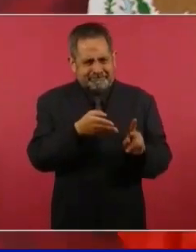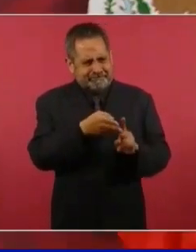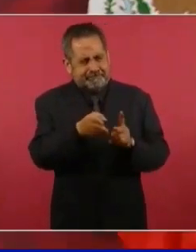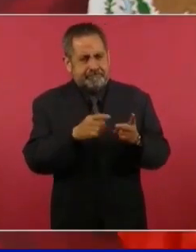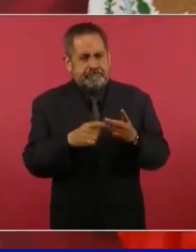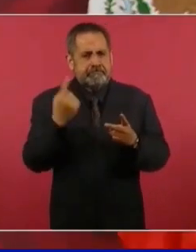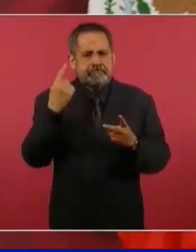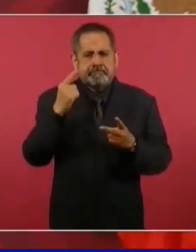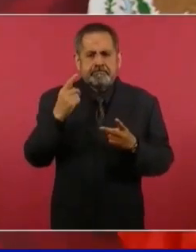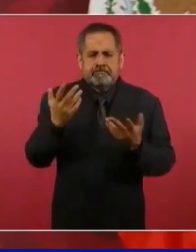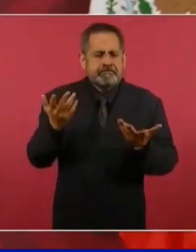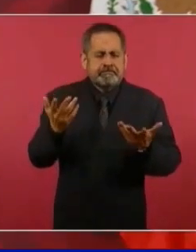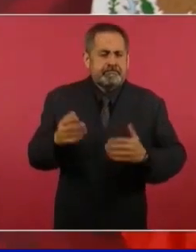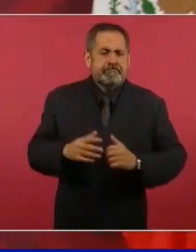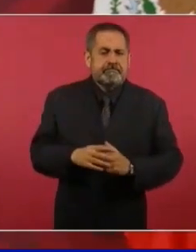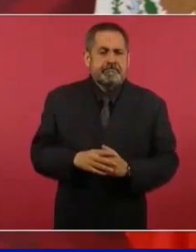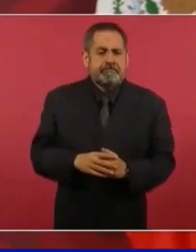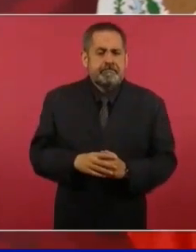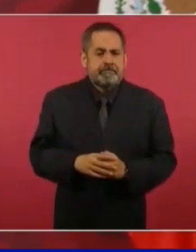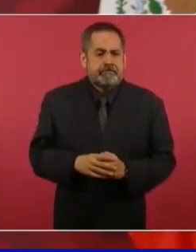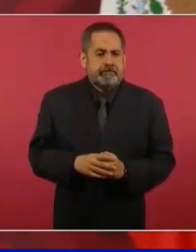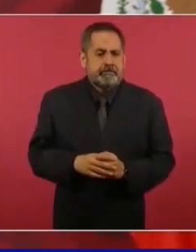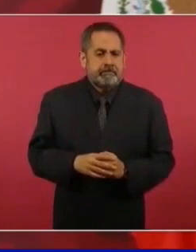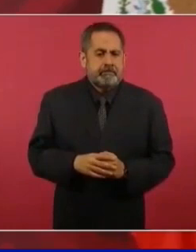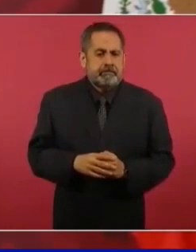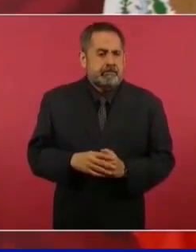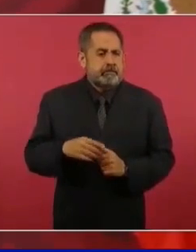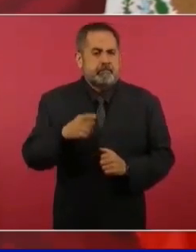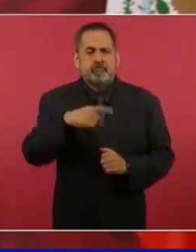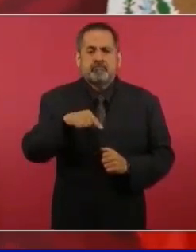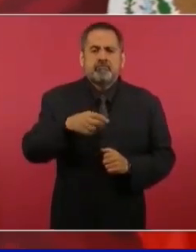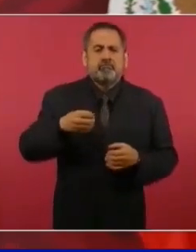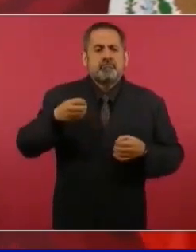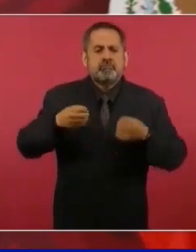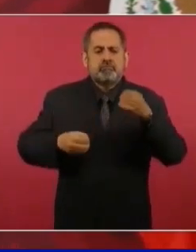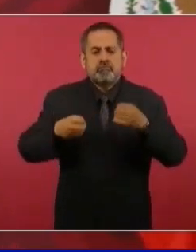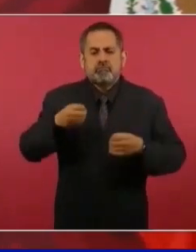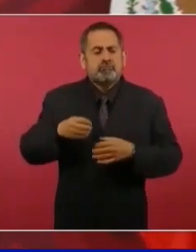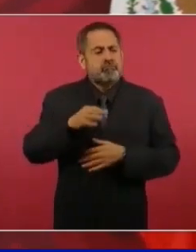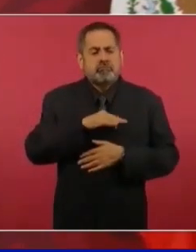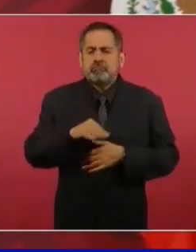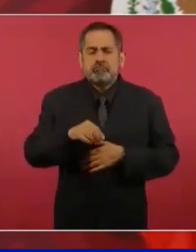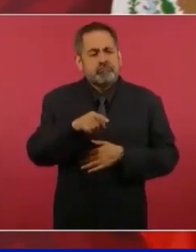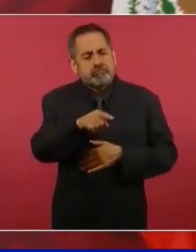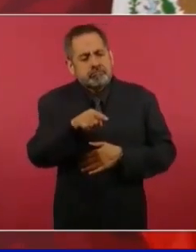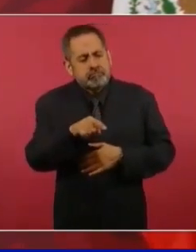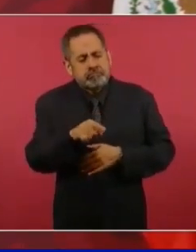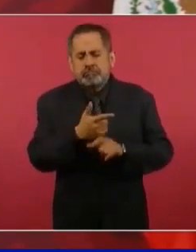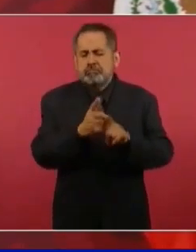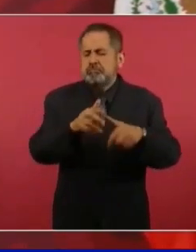para qué y los jueces puedan dejar en libertad